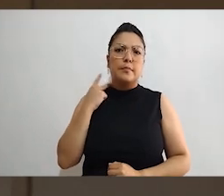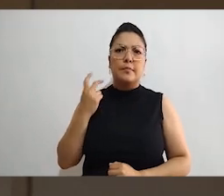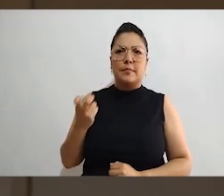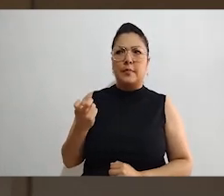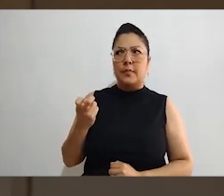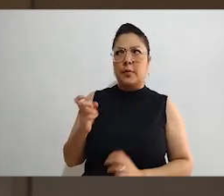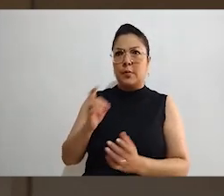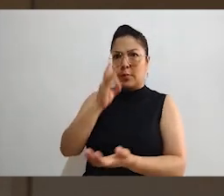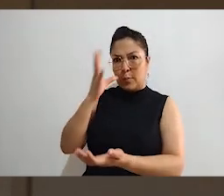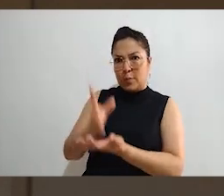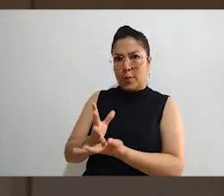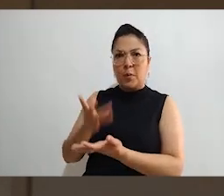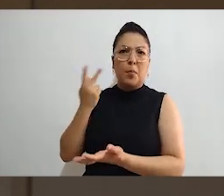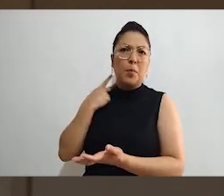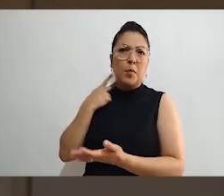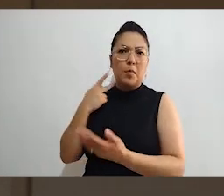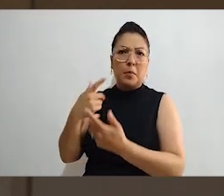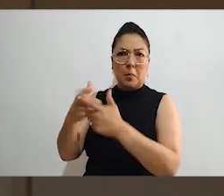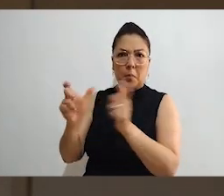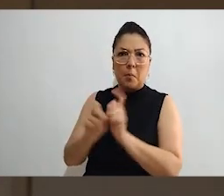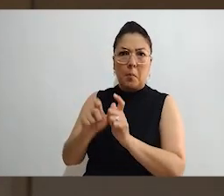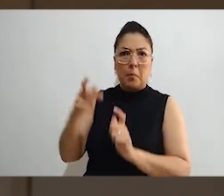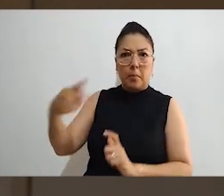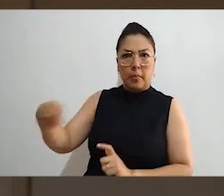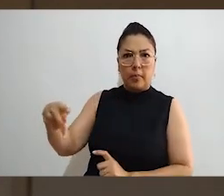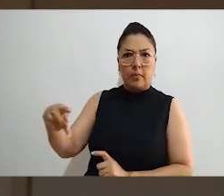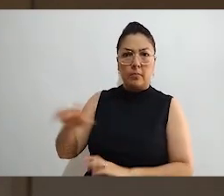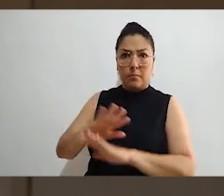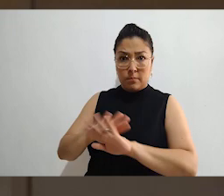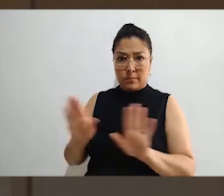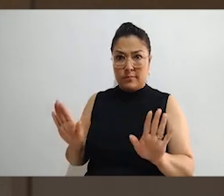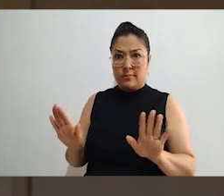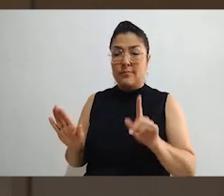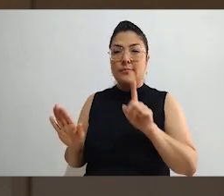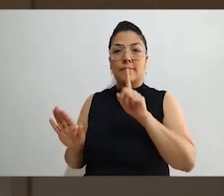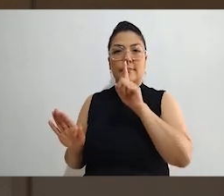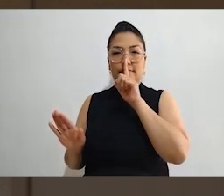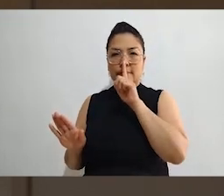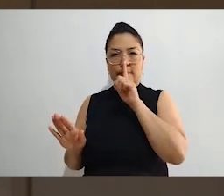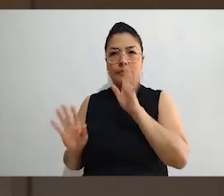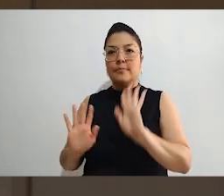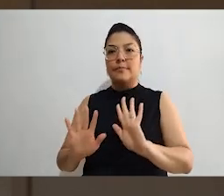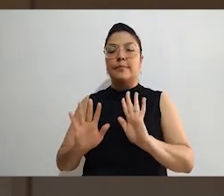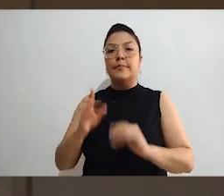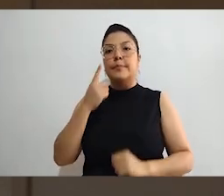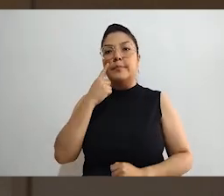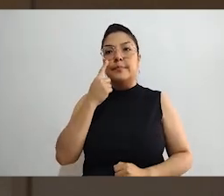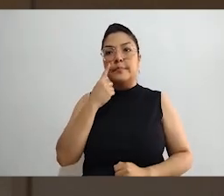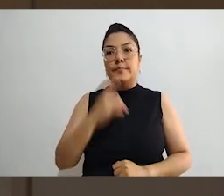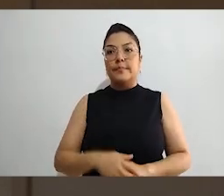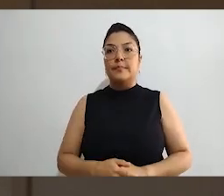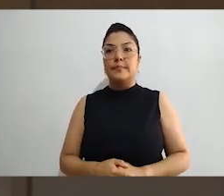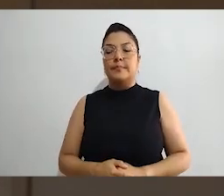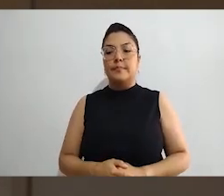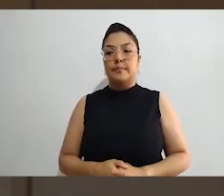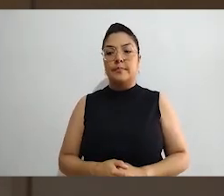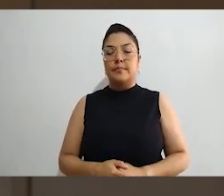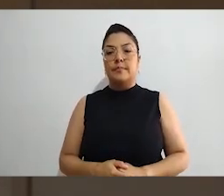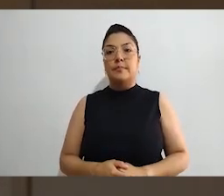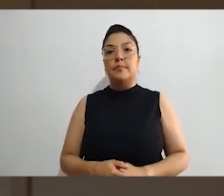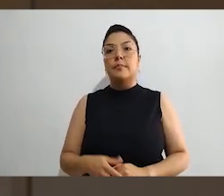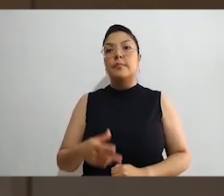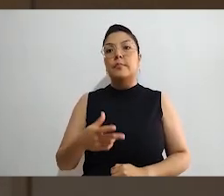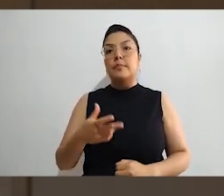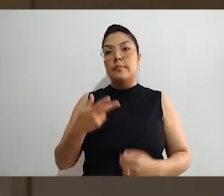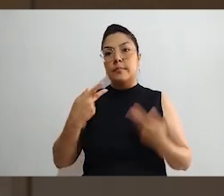de los políticos. Y me explico. La política está en todas las versiones humanas, en todas las